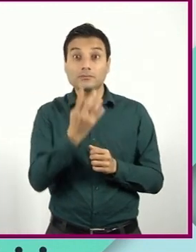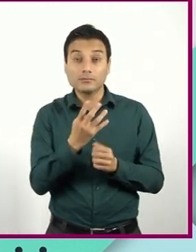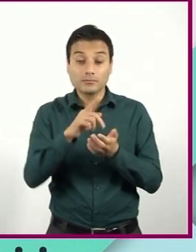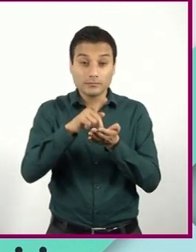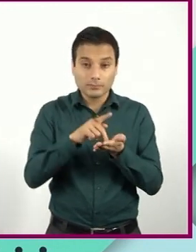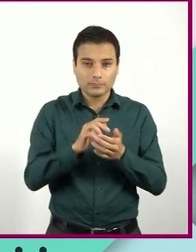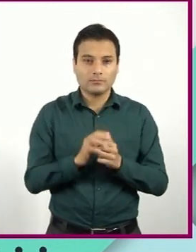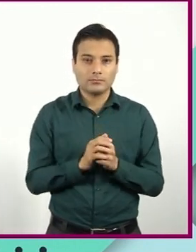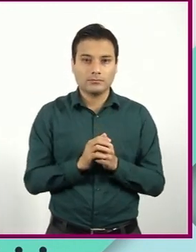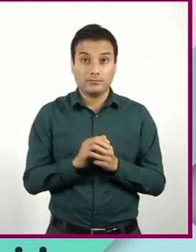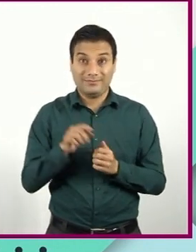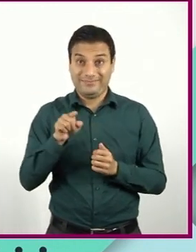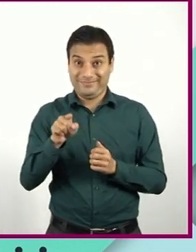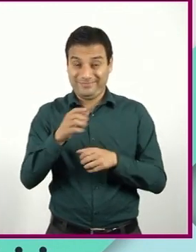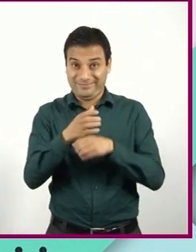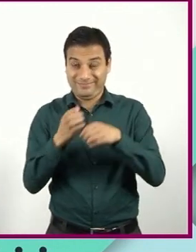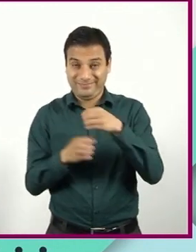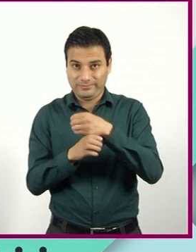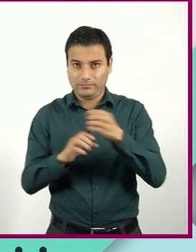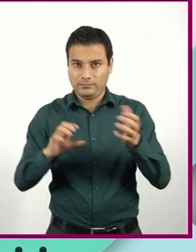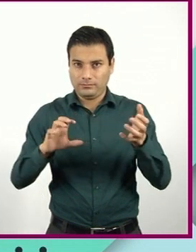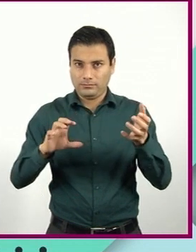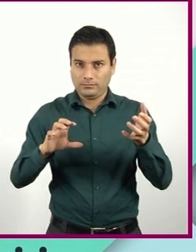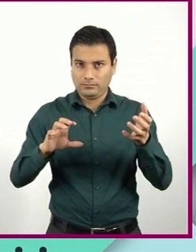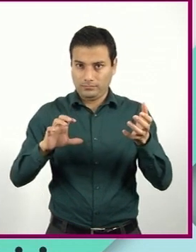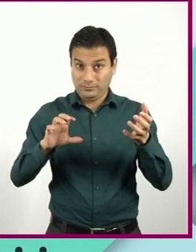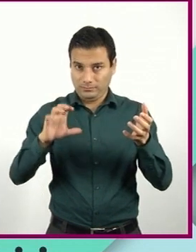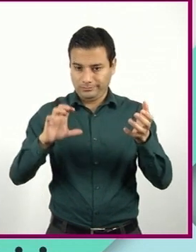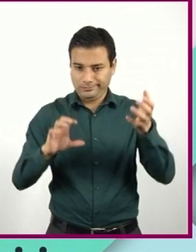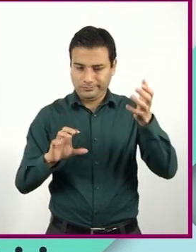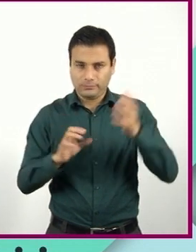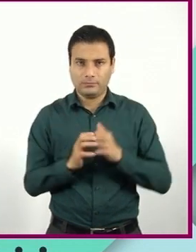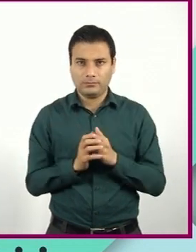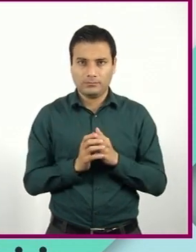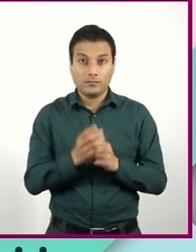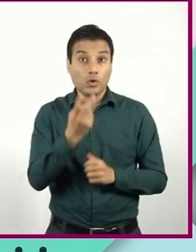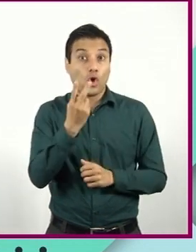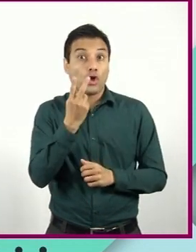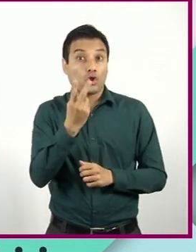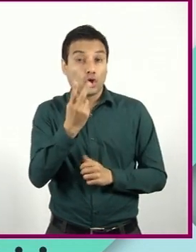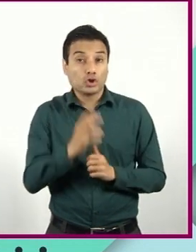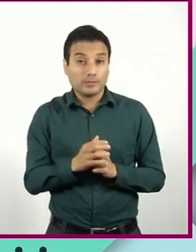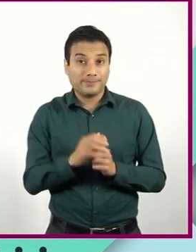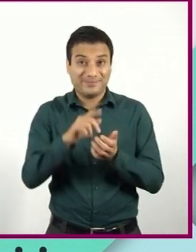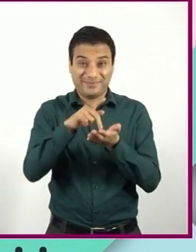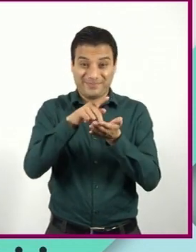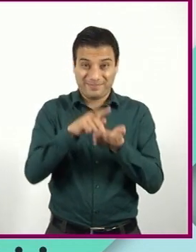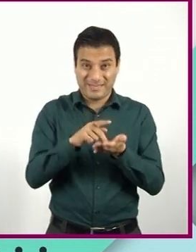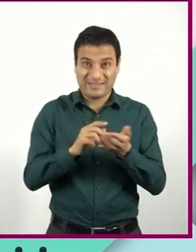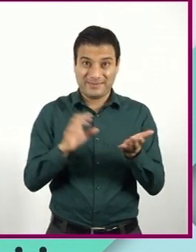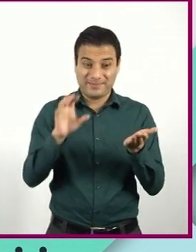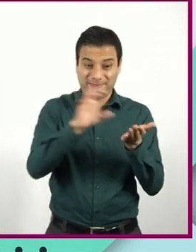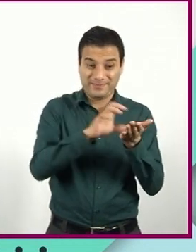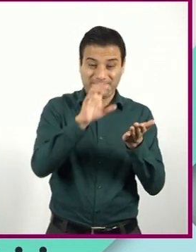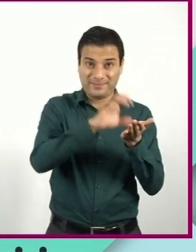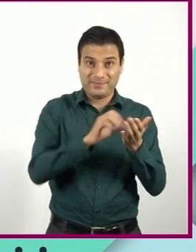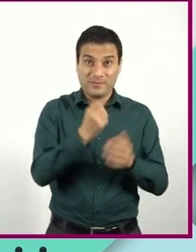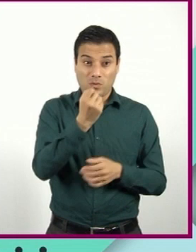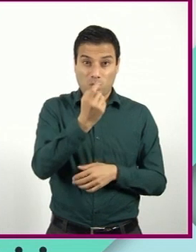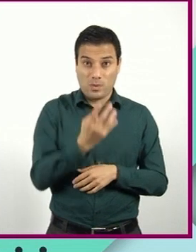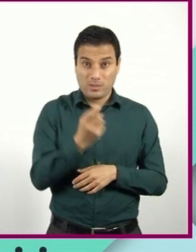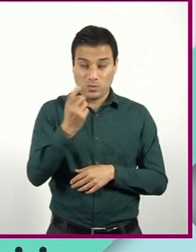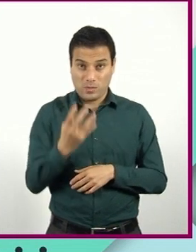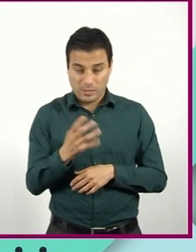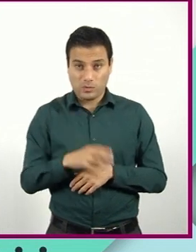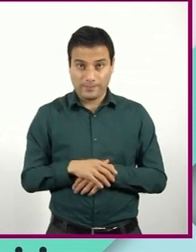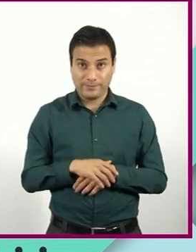fue mayor a esta medida. Y al usar dos pesas de 1/4, es decir, 2/4 de kilogramo, la